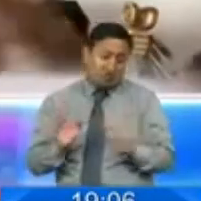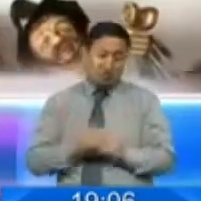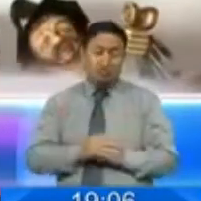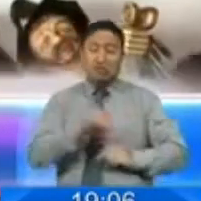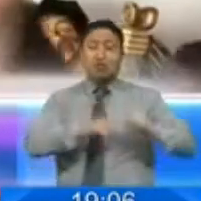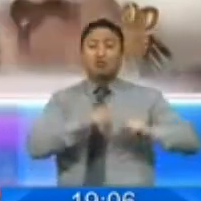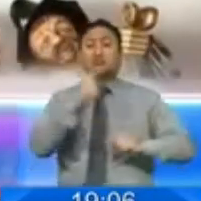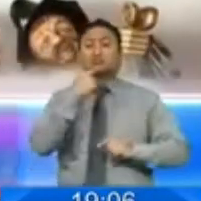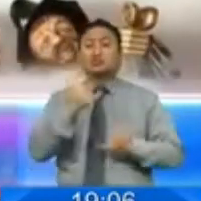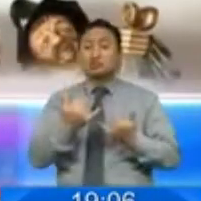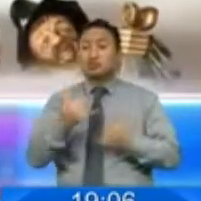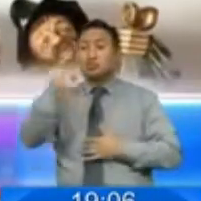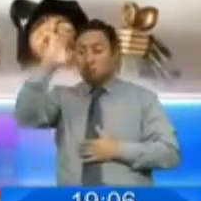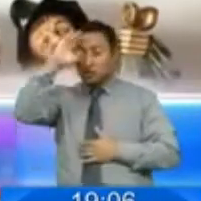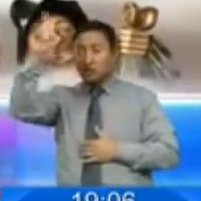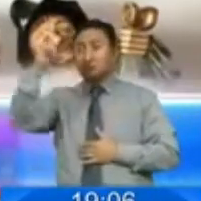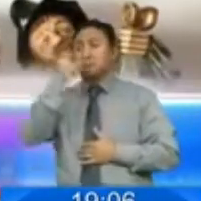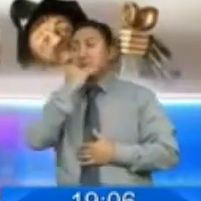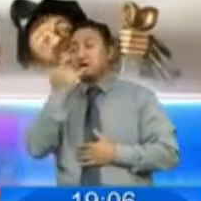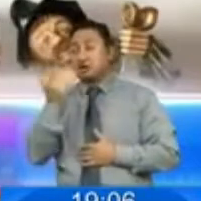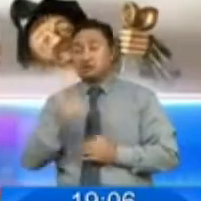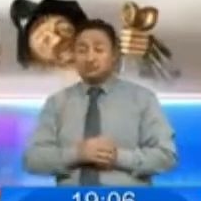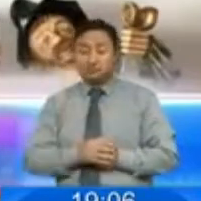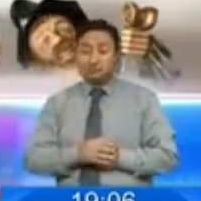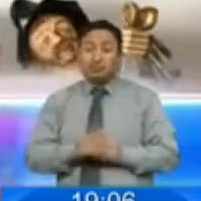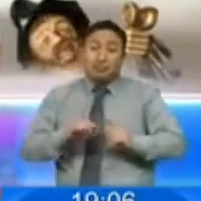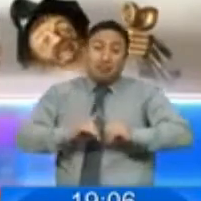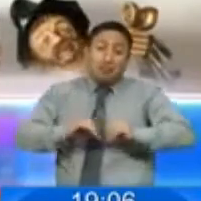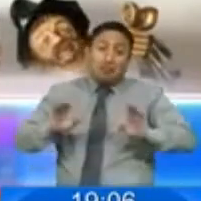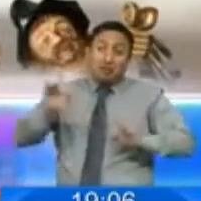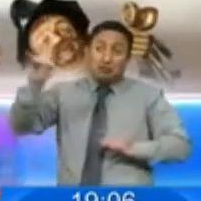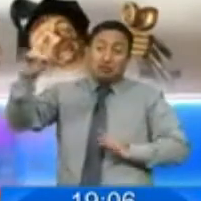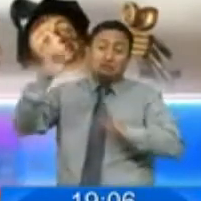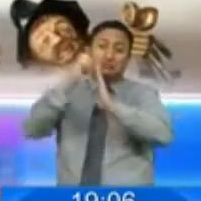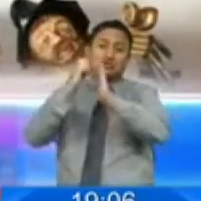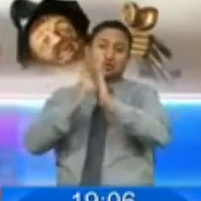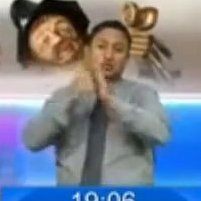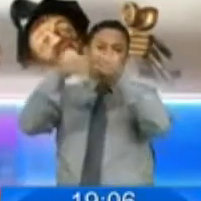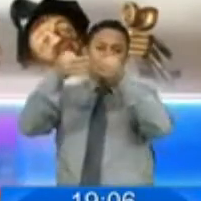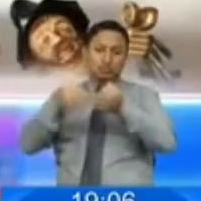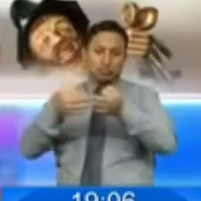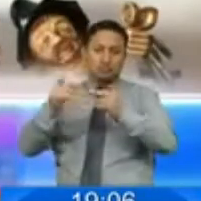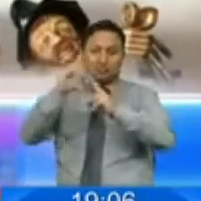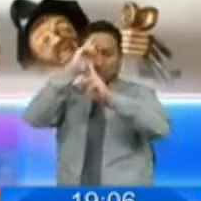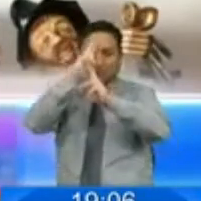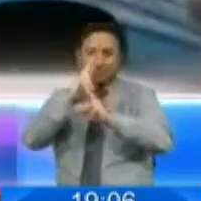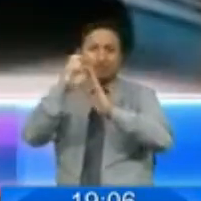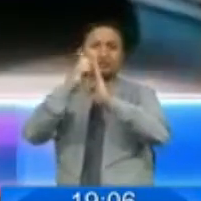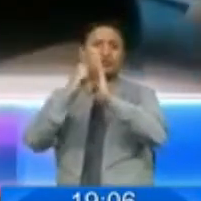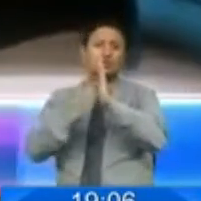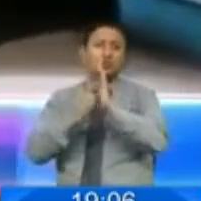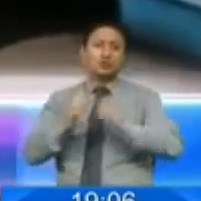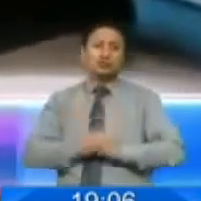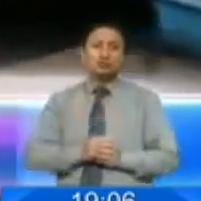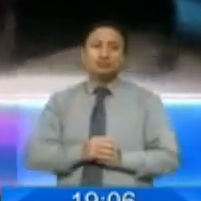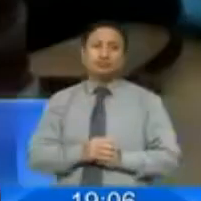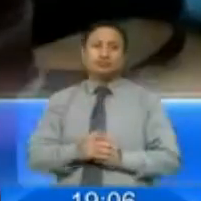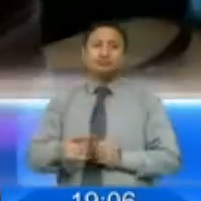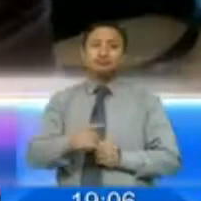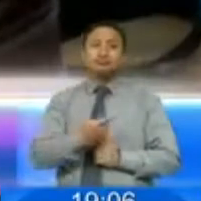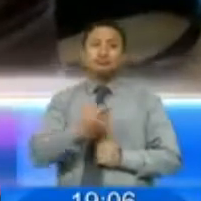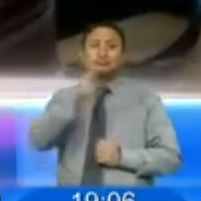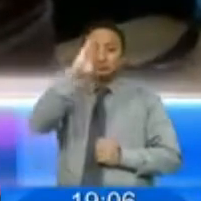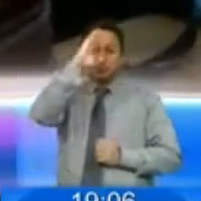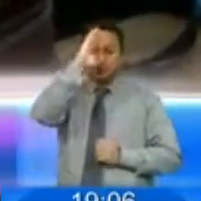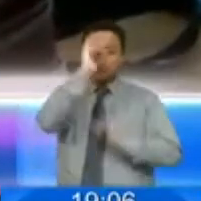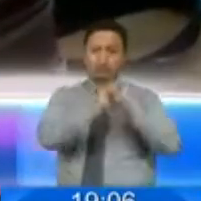que dicen ahora que Interpol está equivocada, con seguridad. Pero tienen un estatuto bastante serio y se rigen mucho por ese estatuto. En la parte pertinente, Interpol